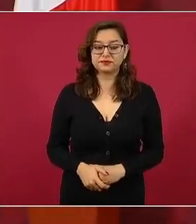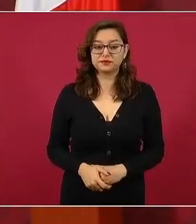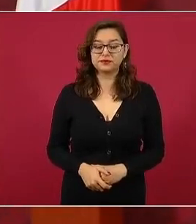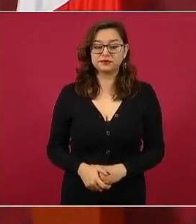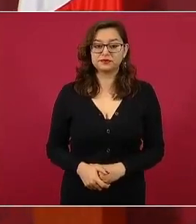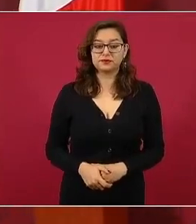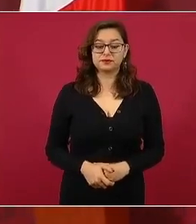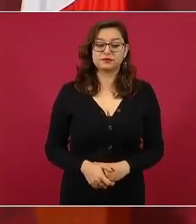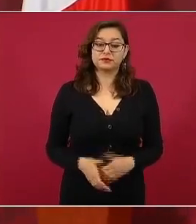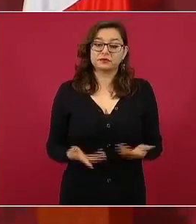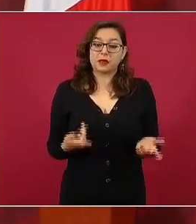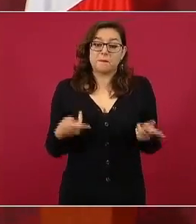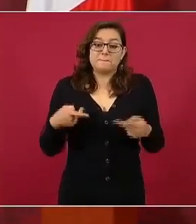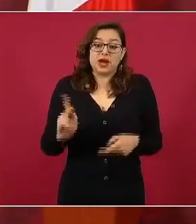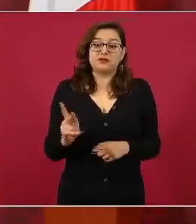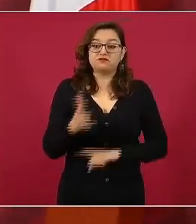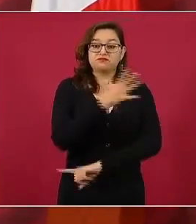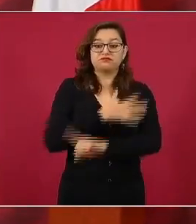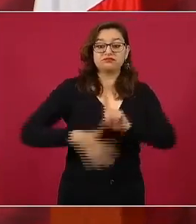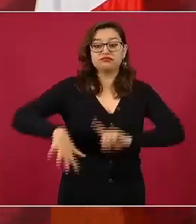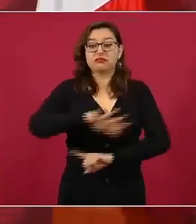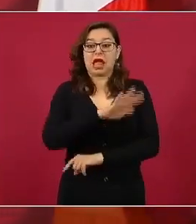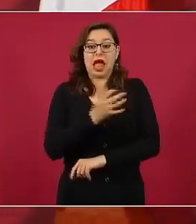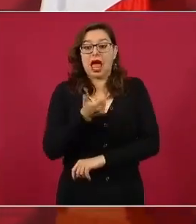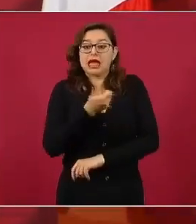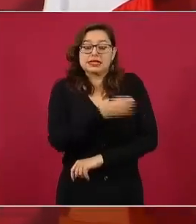Pero eso es lo que está sucediendo. Ahora,